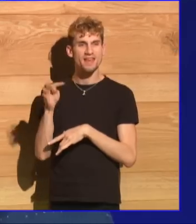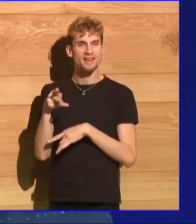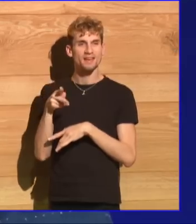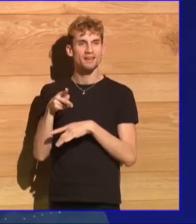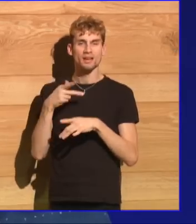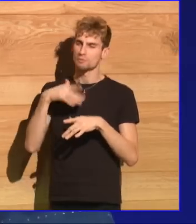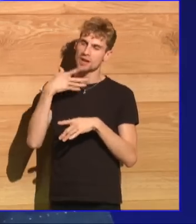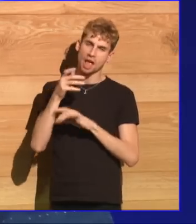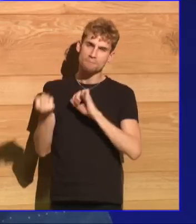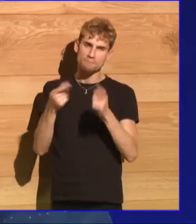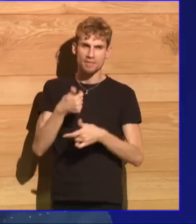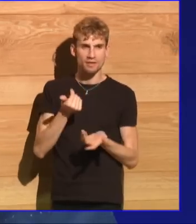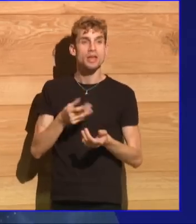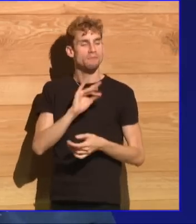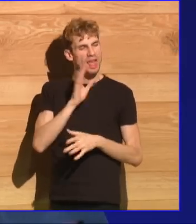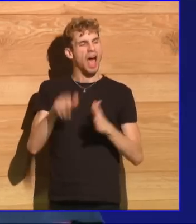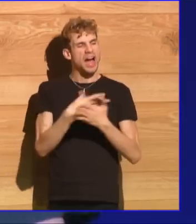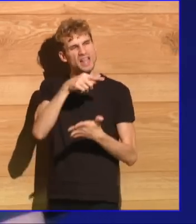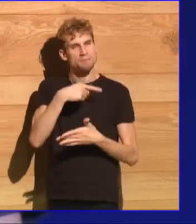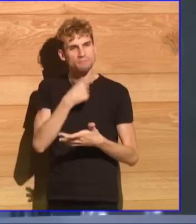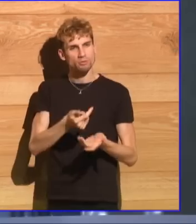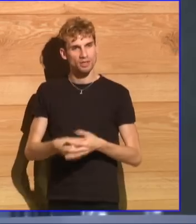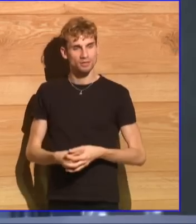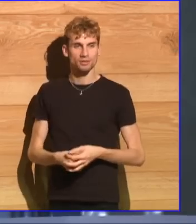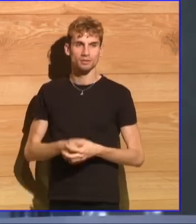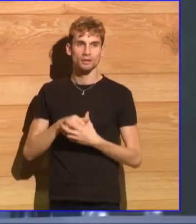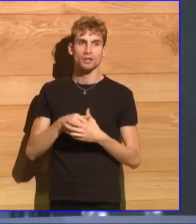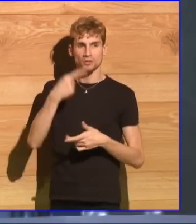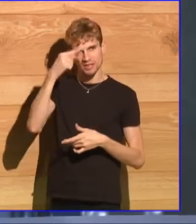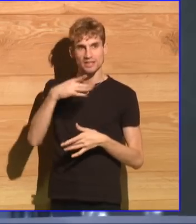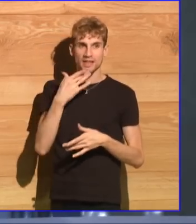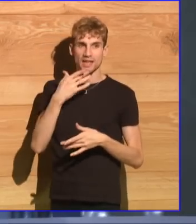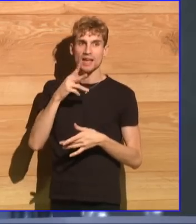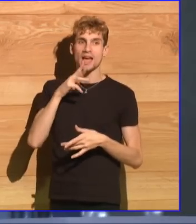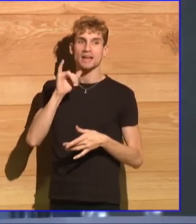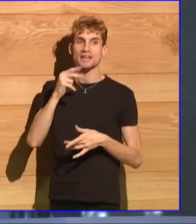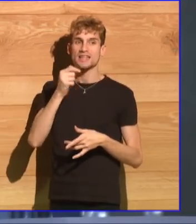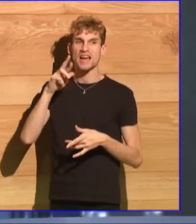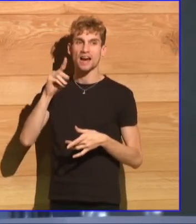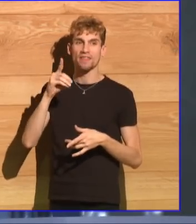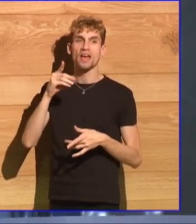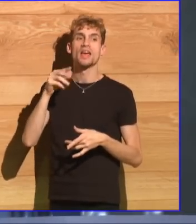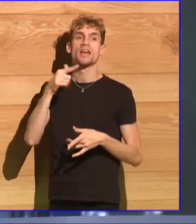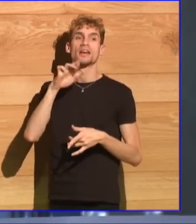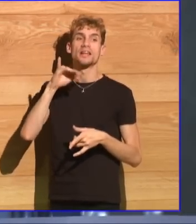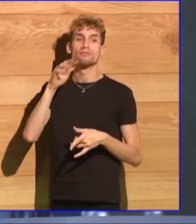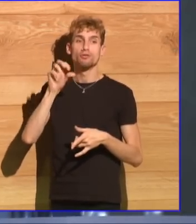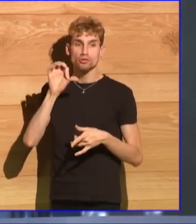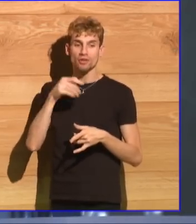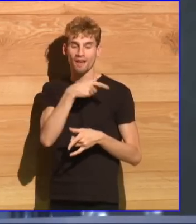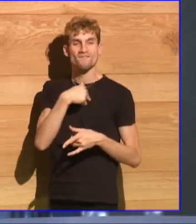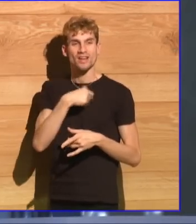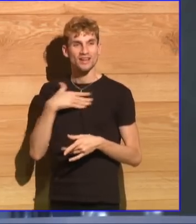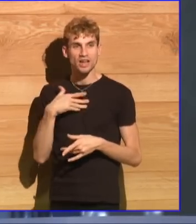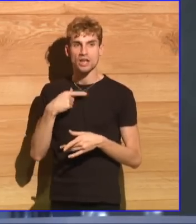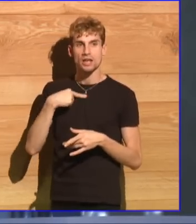¿ves? Pues hasta él me cae muy bien, es verdad. ¿Sabes que Richard Dreyfuss quiso hacer ese papel? Y Spielberg pensó, ostras, el ego enorme